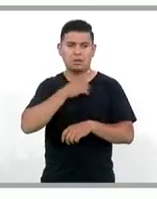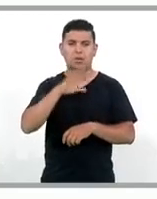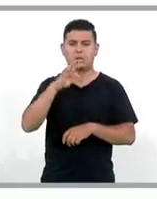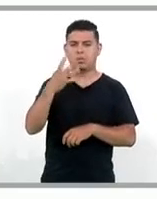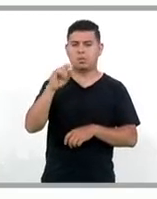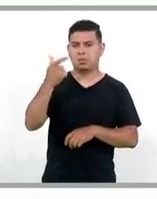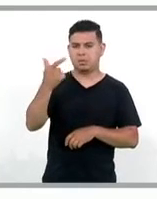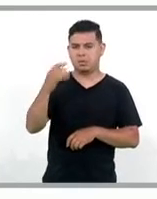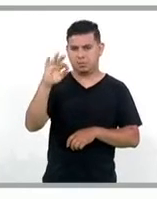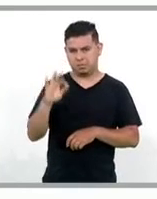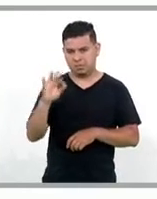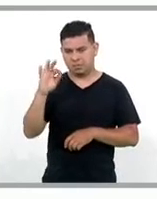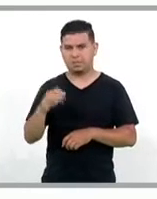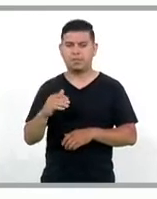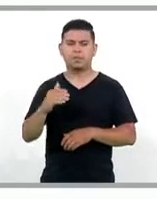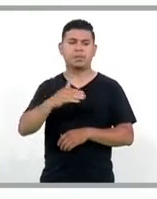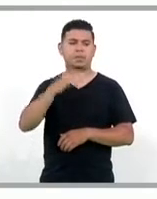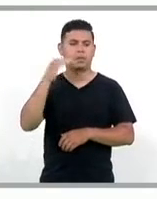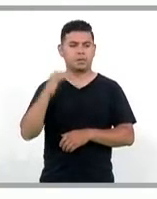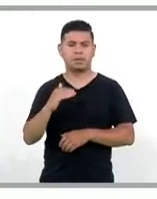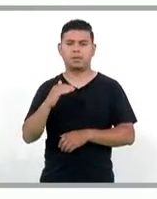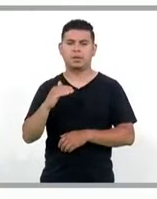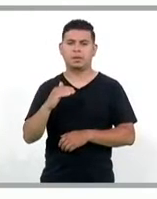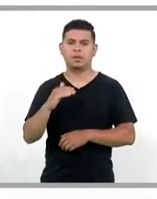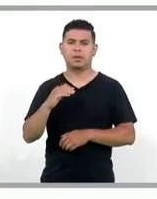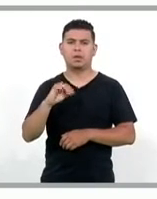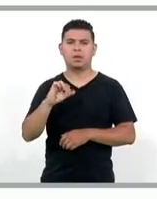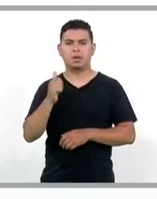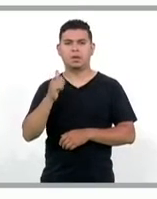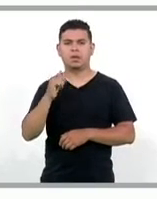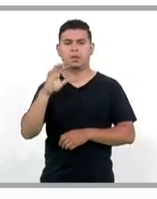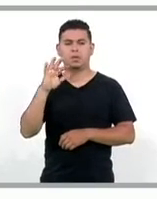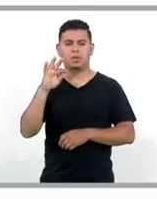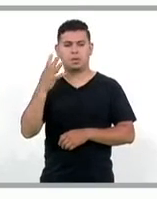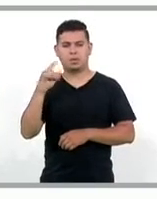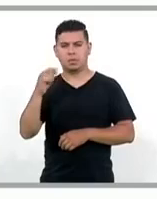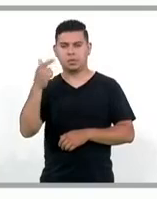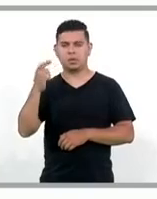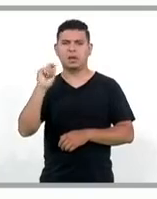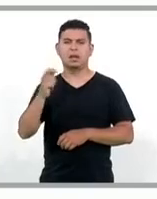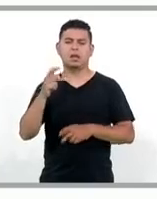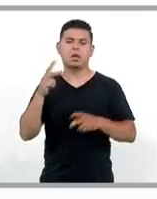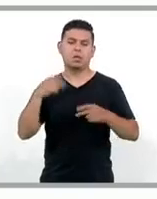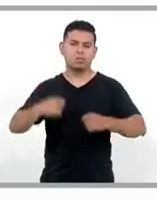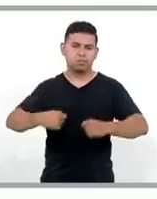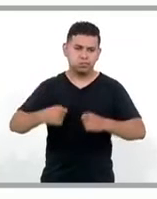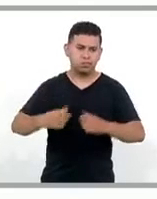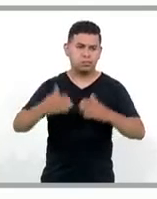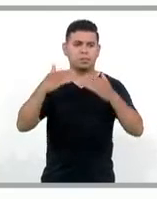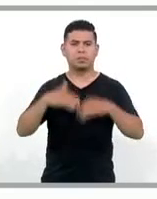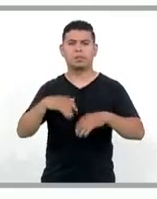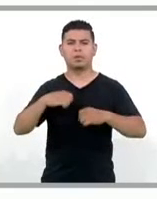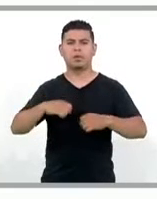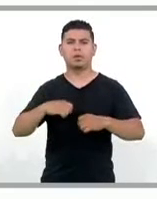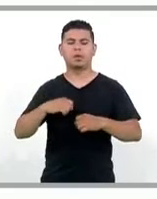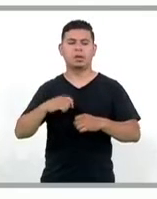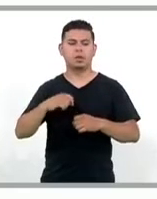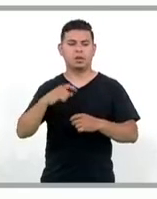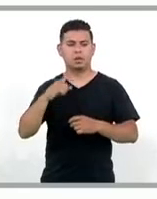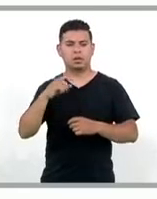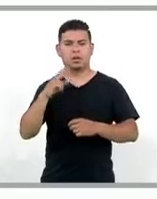por ciento en hipertensión arterial 44.7 en obesidad 21.1 por ciento